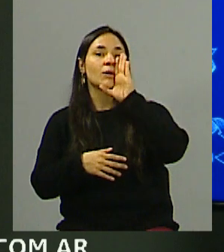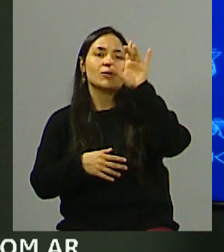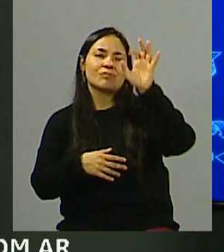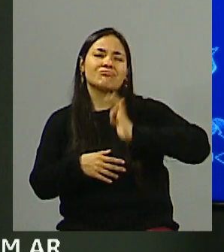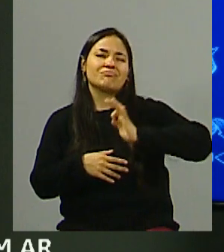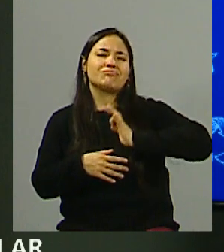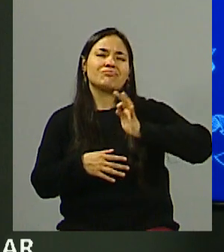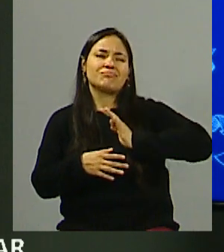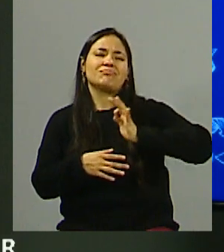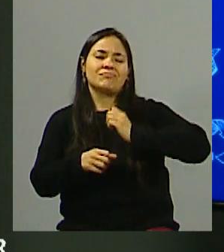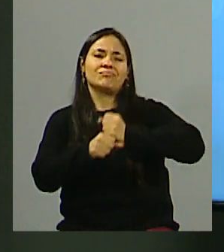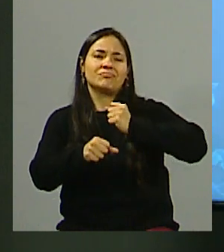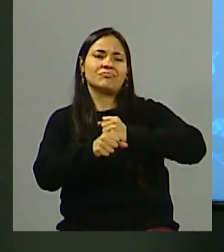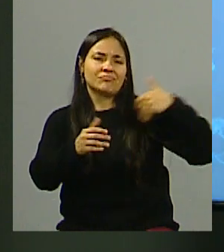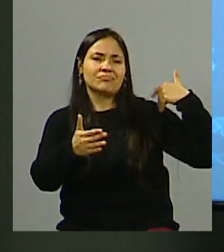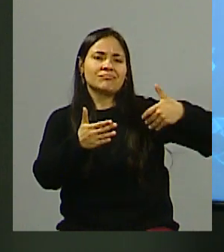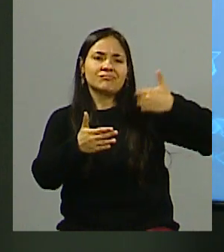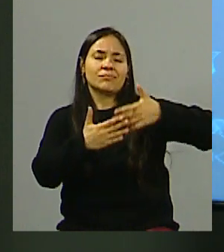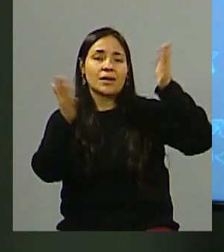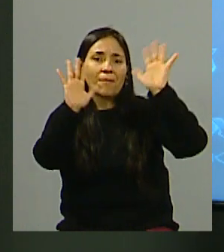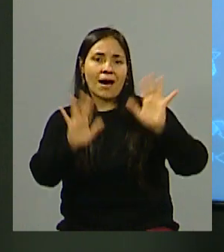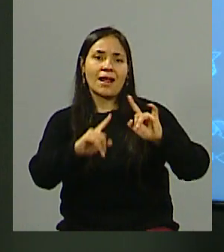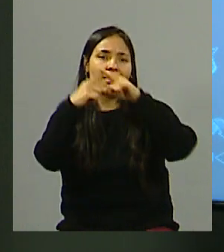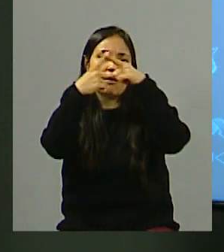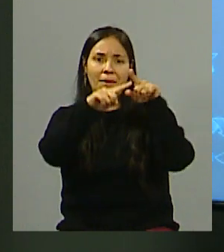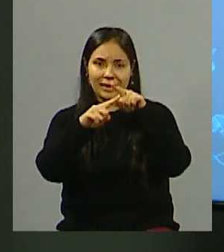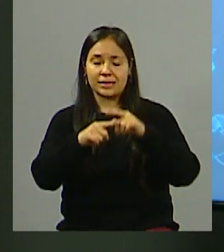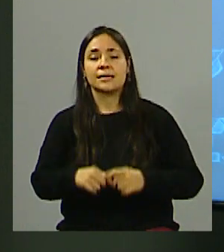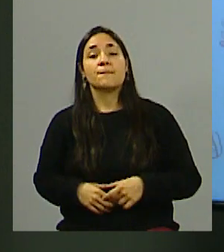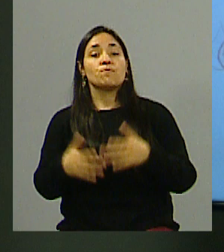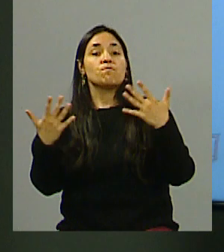llevan muchas décadas y no sabemos, porque aquí